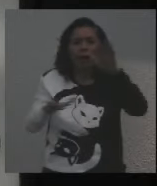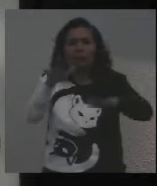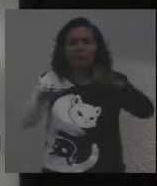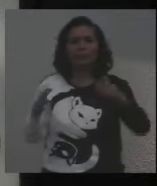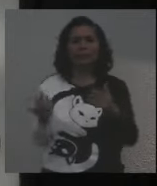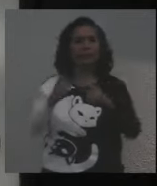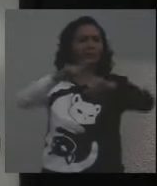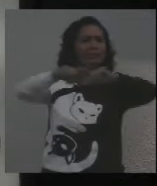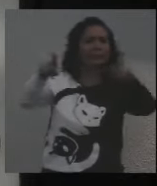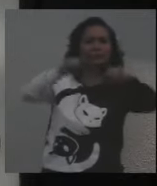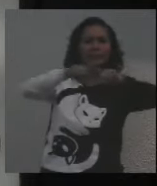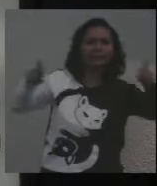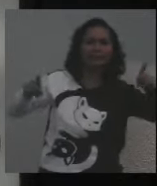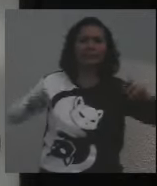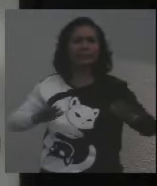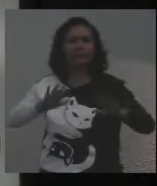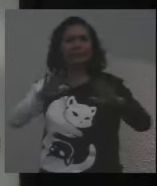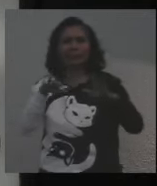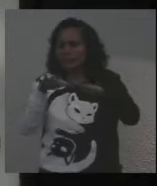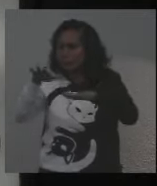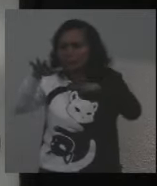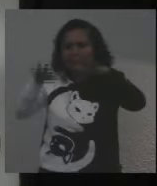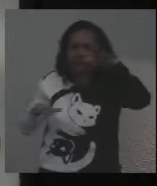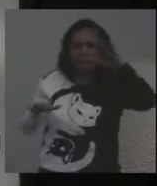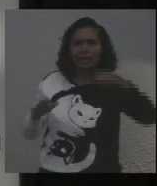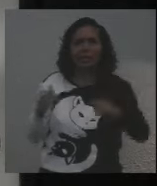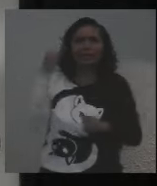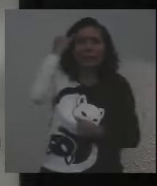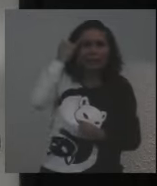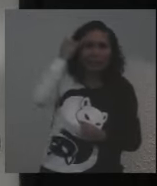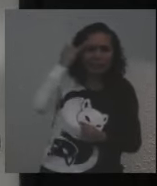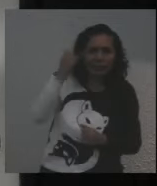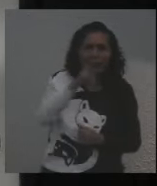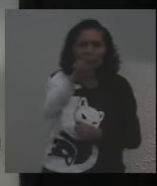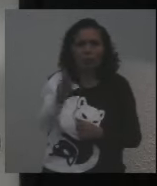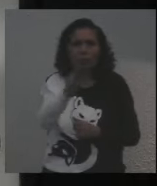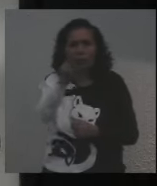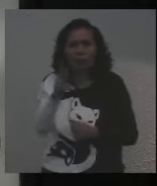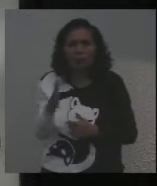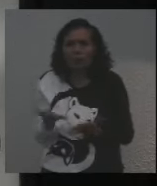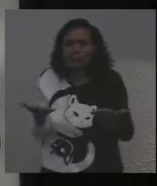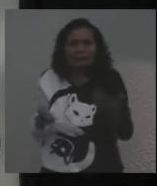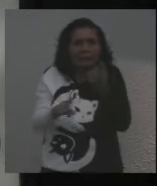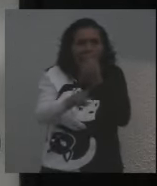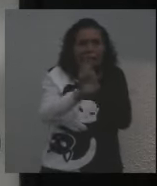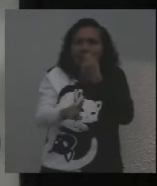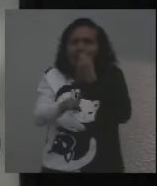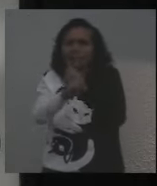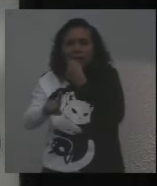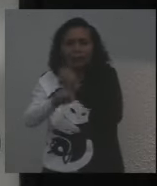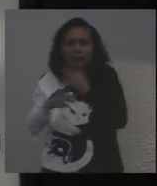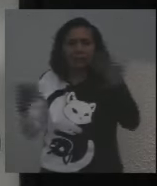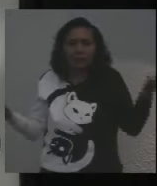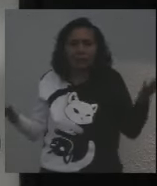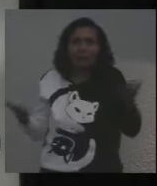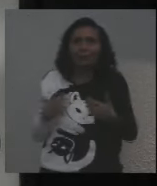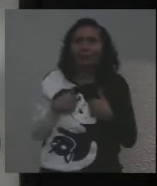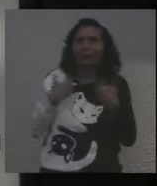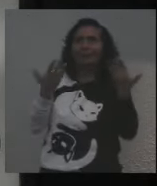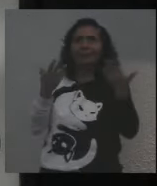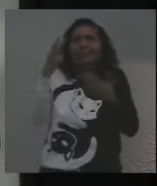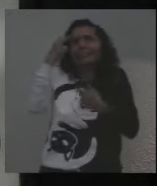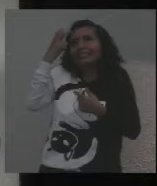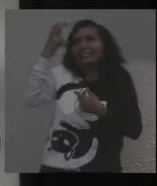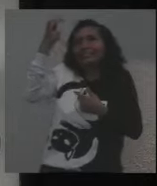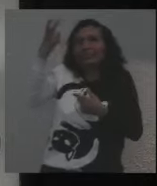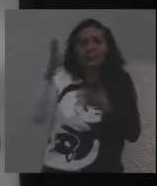las zonas Rurales ahí en las zonas indígenas no se pueden solucionar solamente con un simple deseo de buena